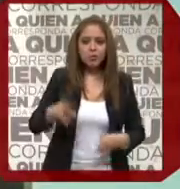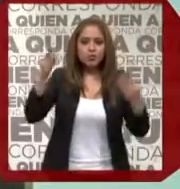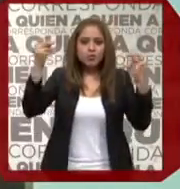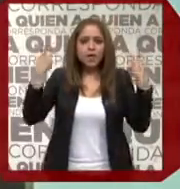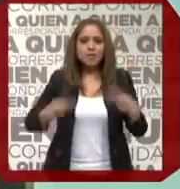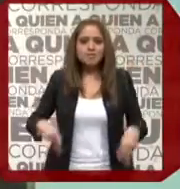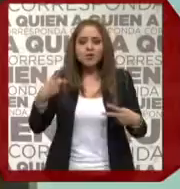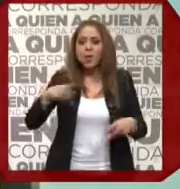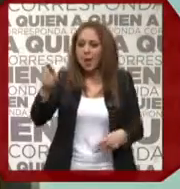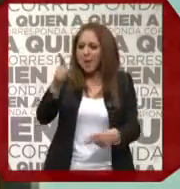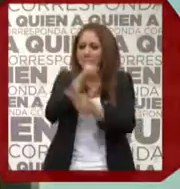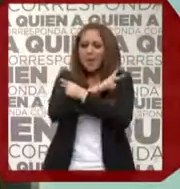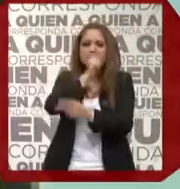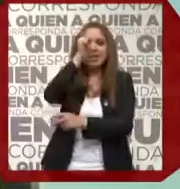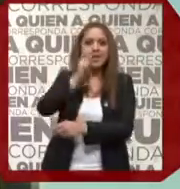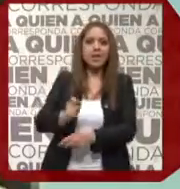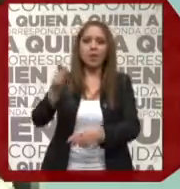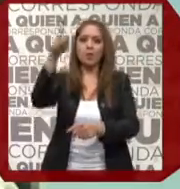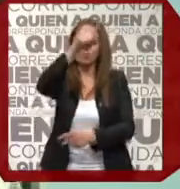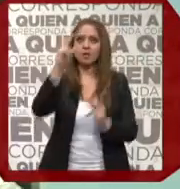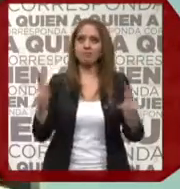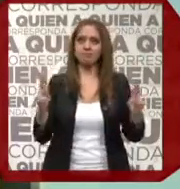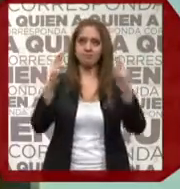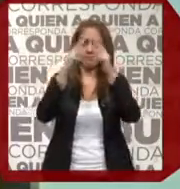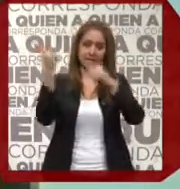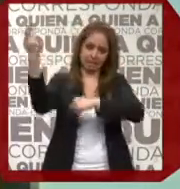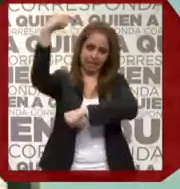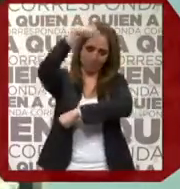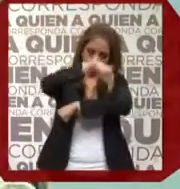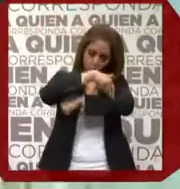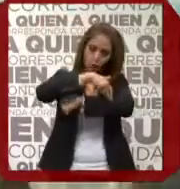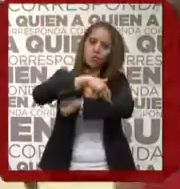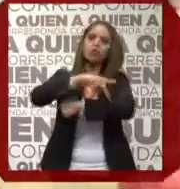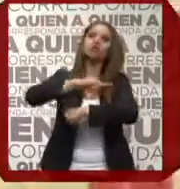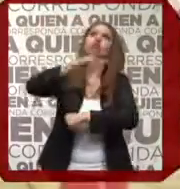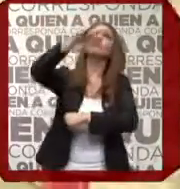la visita obligada son los miradores del Monumento de la Revolución, pero la diversión está abajo,